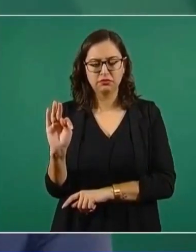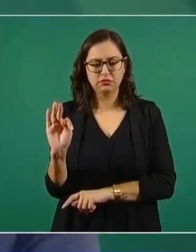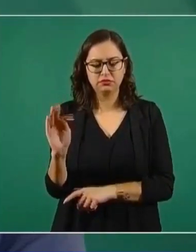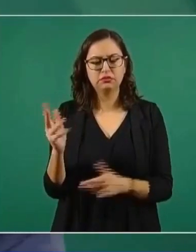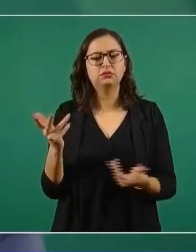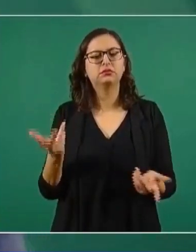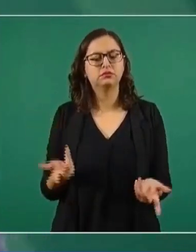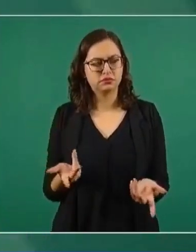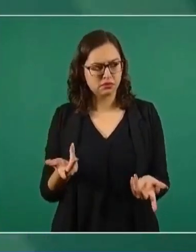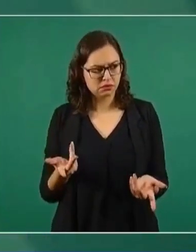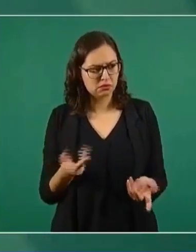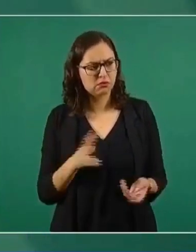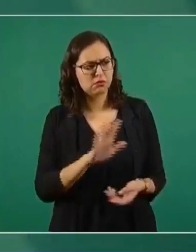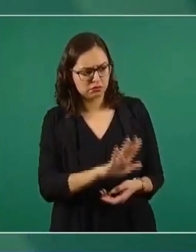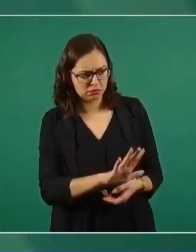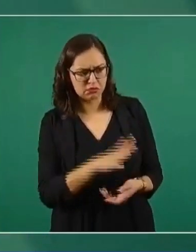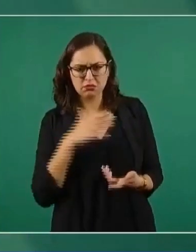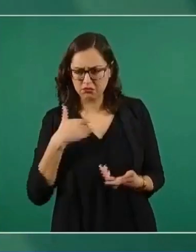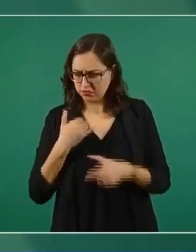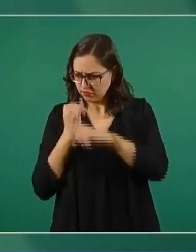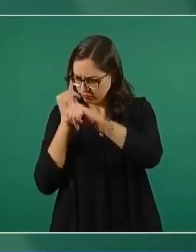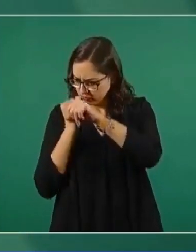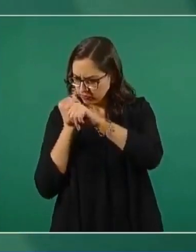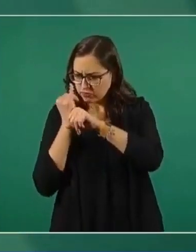y así nadie